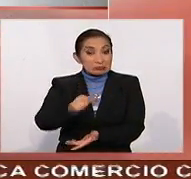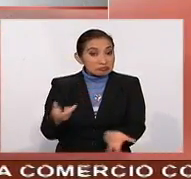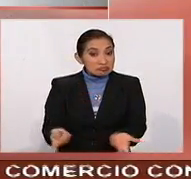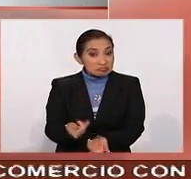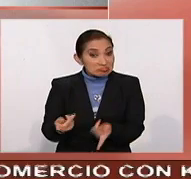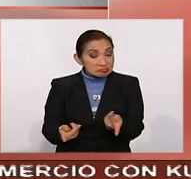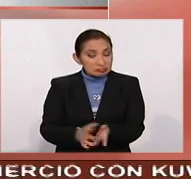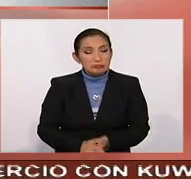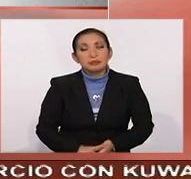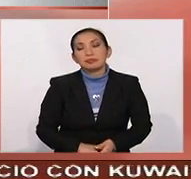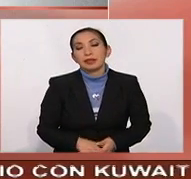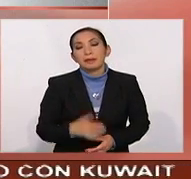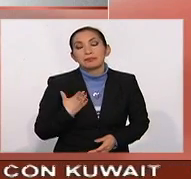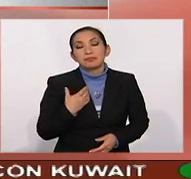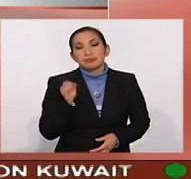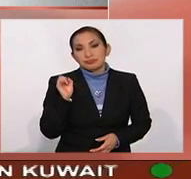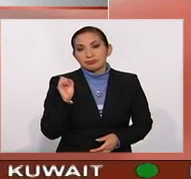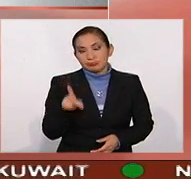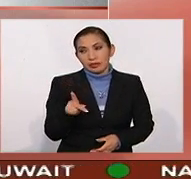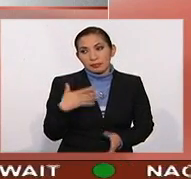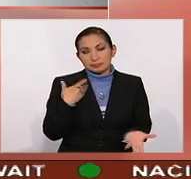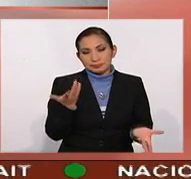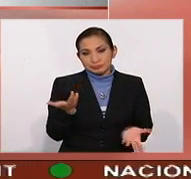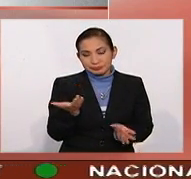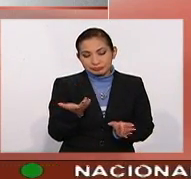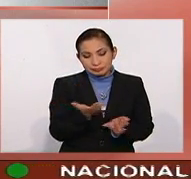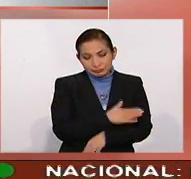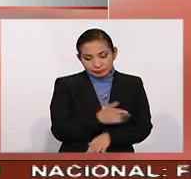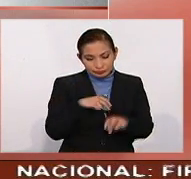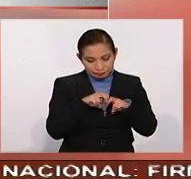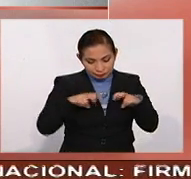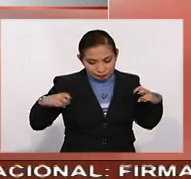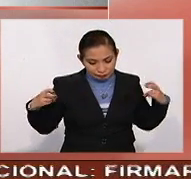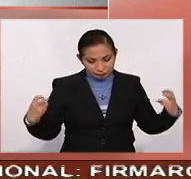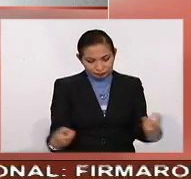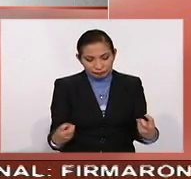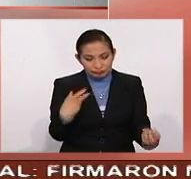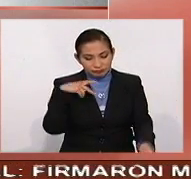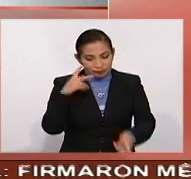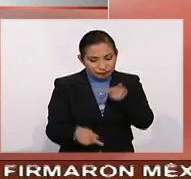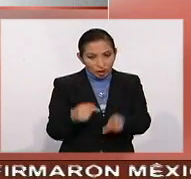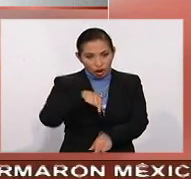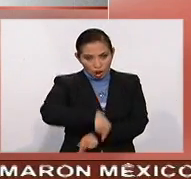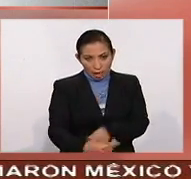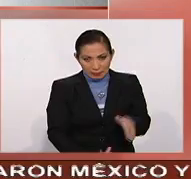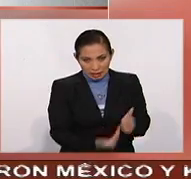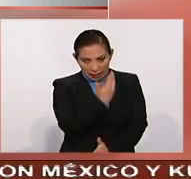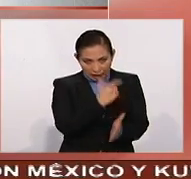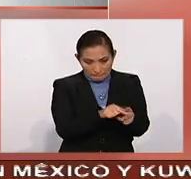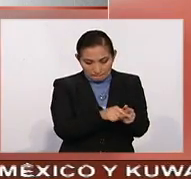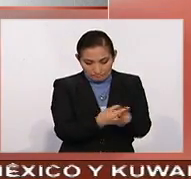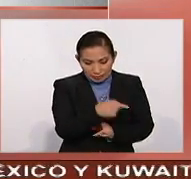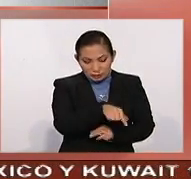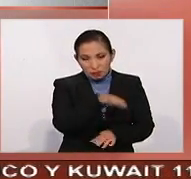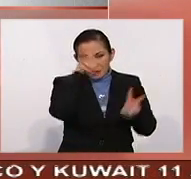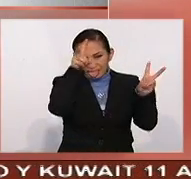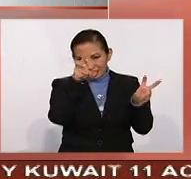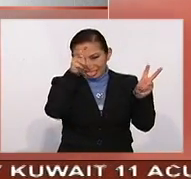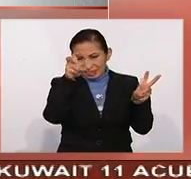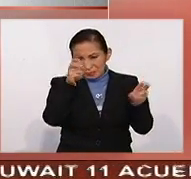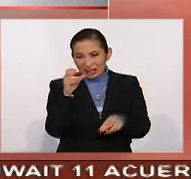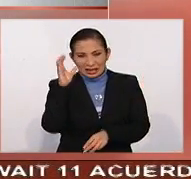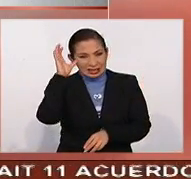Sí, muy bien. En lo que ha sido el panel, la mesa redonda de esta mañana sobre la situación en